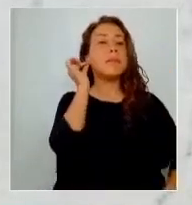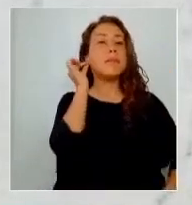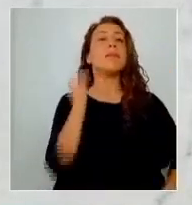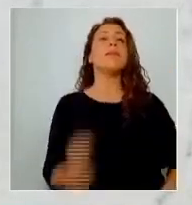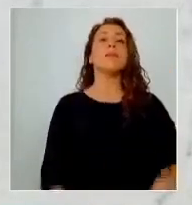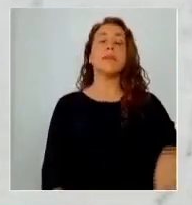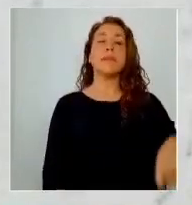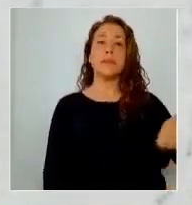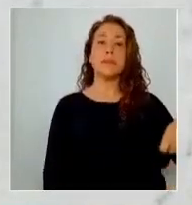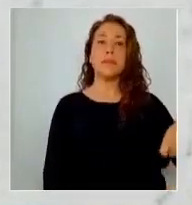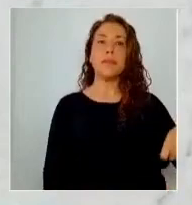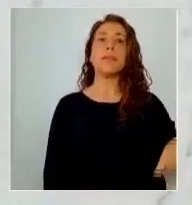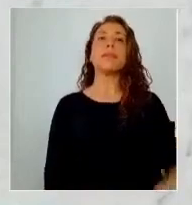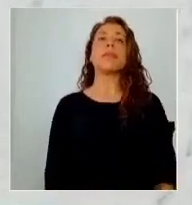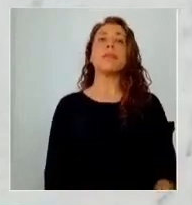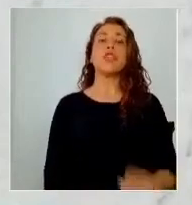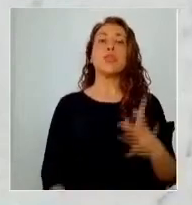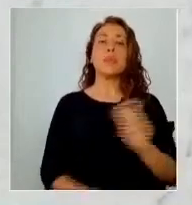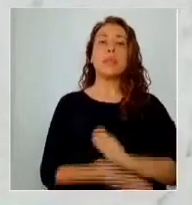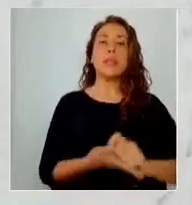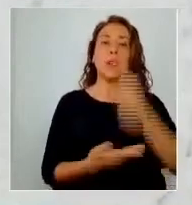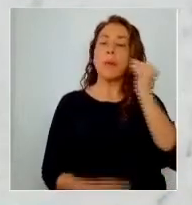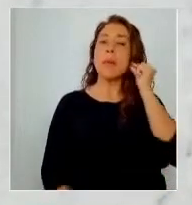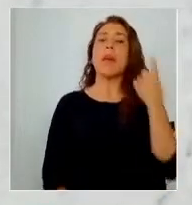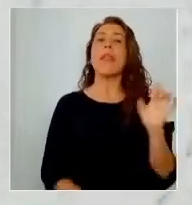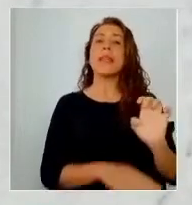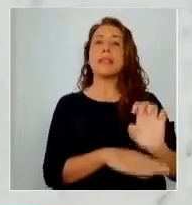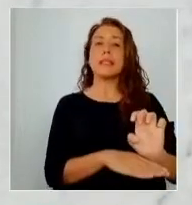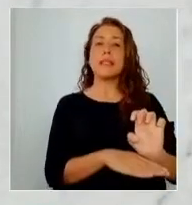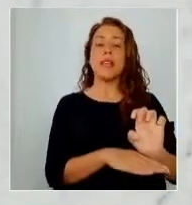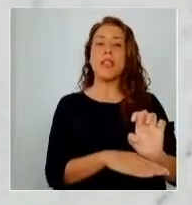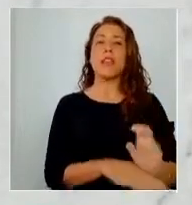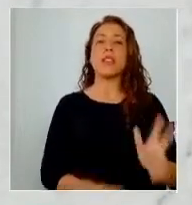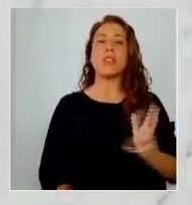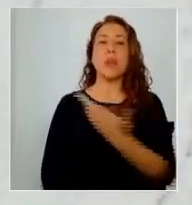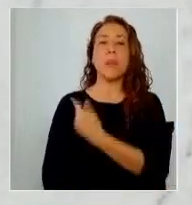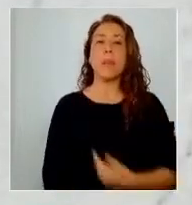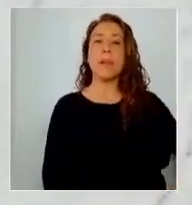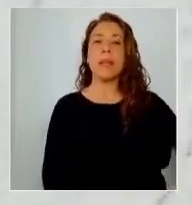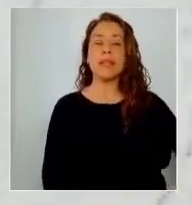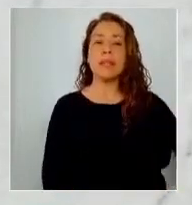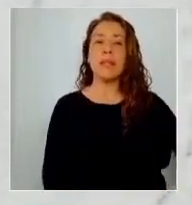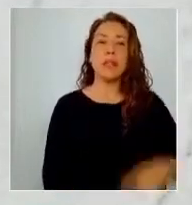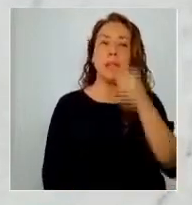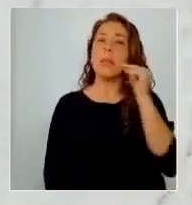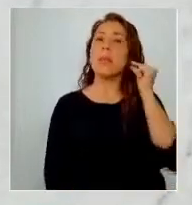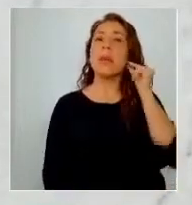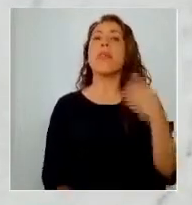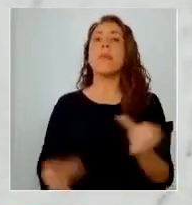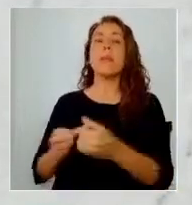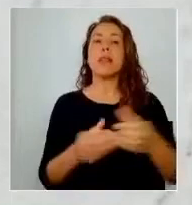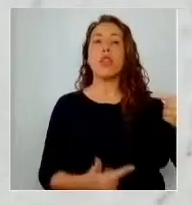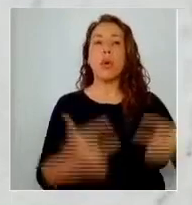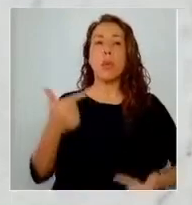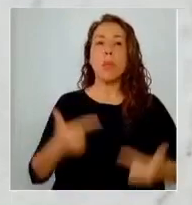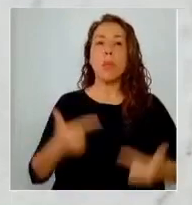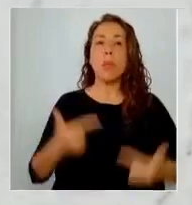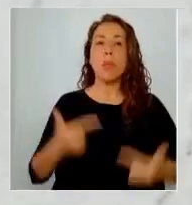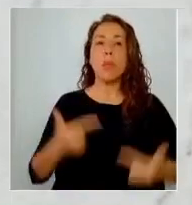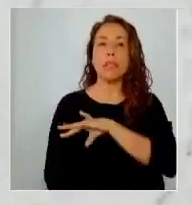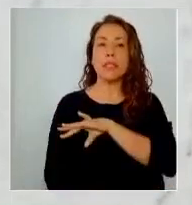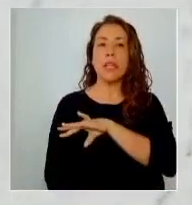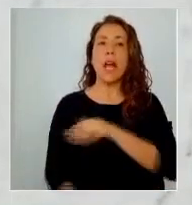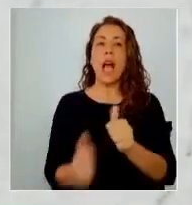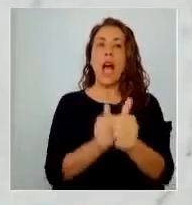subsecretarias y subsecretarios de estado señores presidentes y presidentas de partidos políticos de chile autoridades nacionales